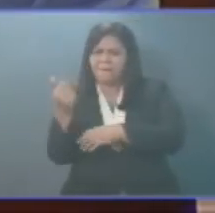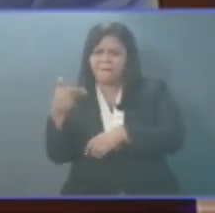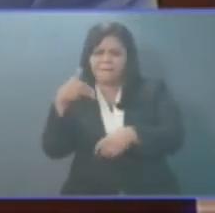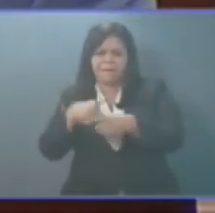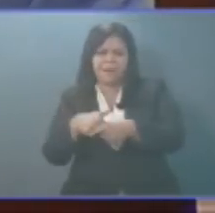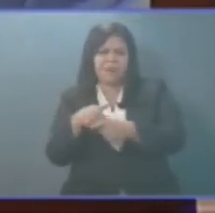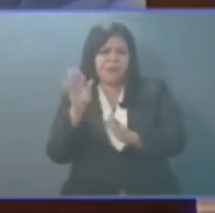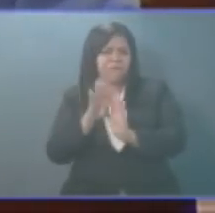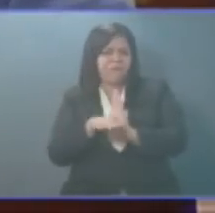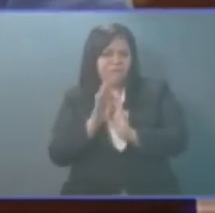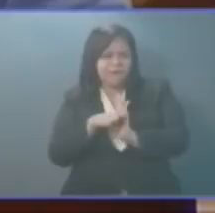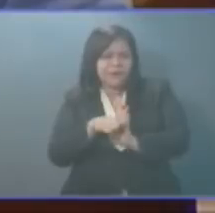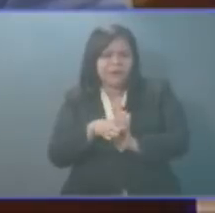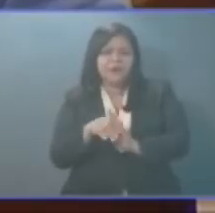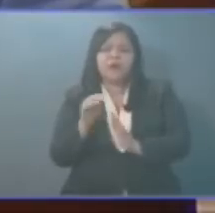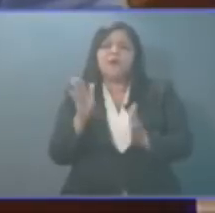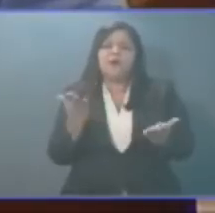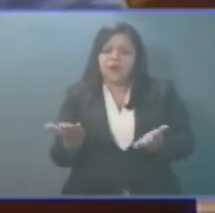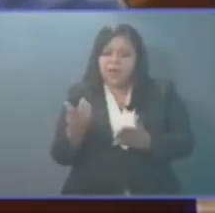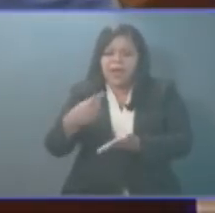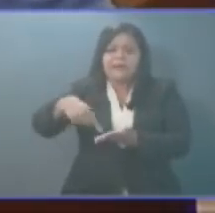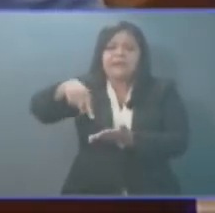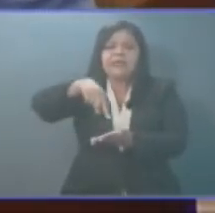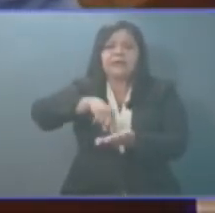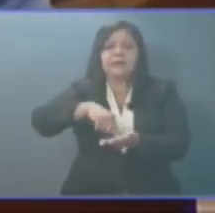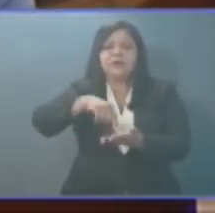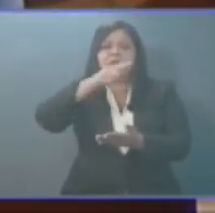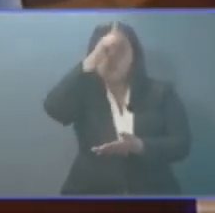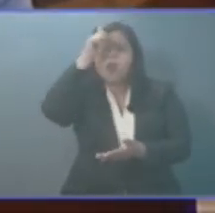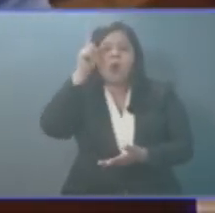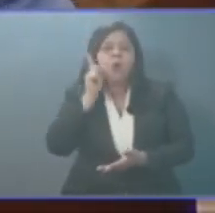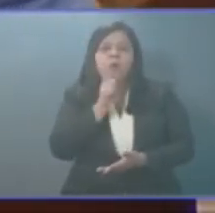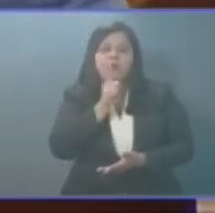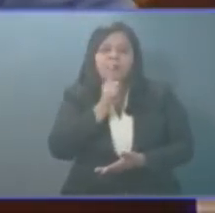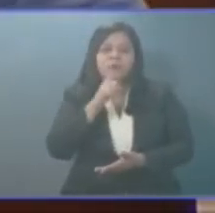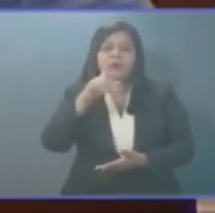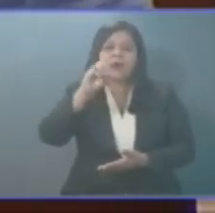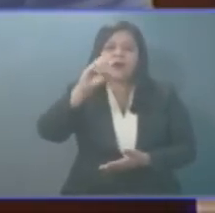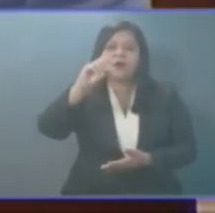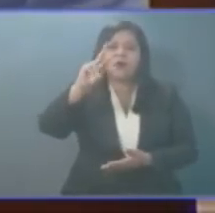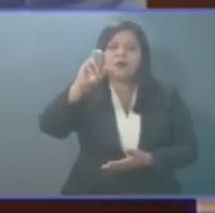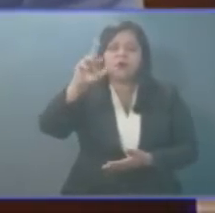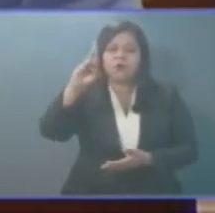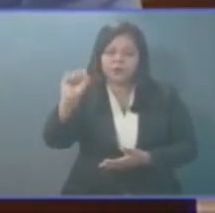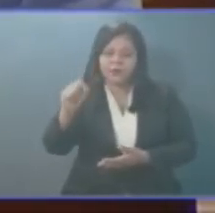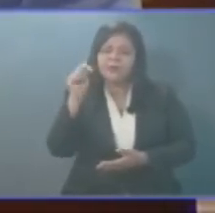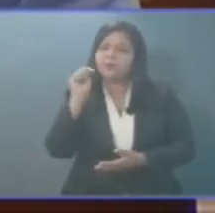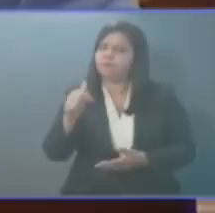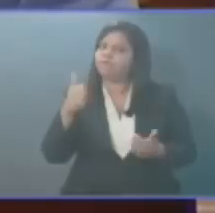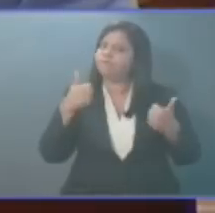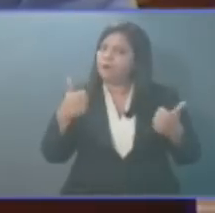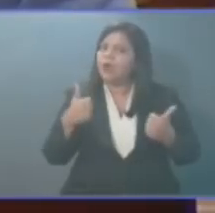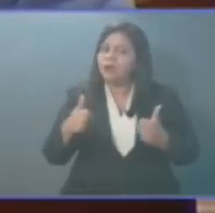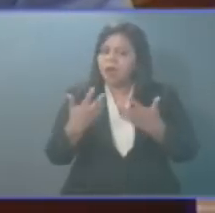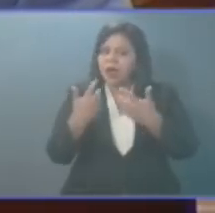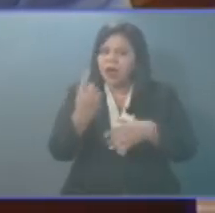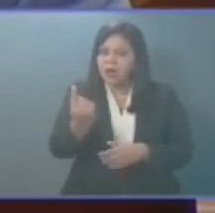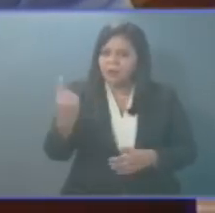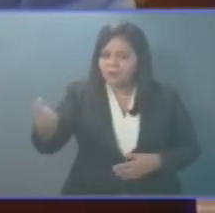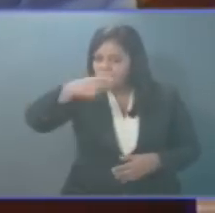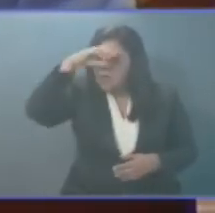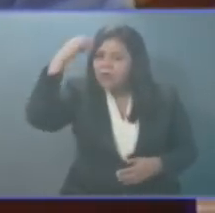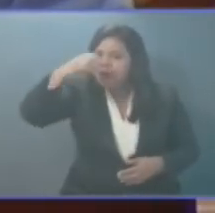evitar la zona central de Lourdes. Esto será un gran estímulo para los sectores industriales y agricultores que generan